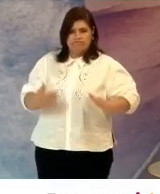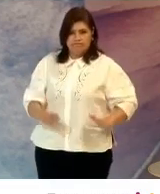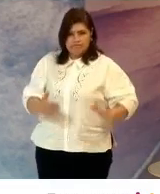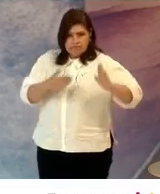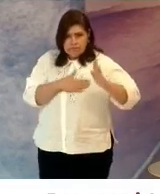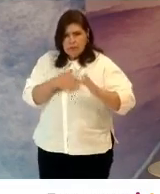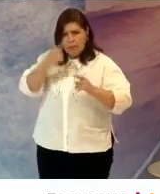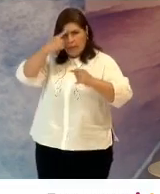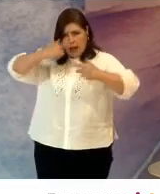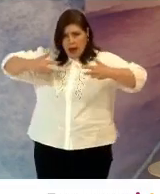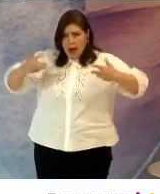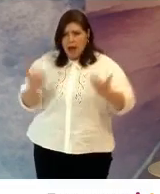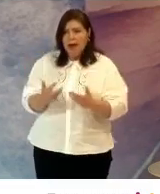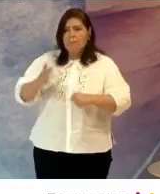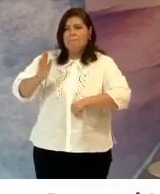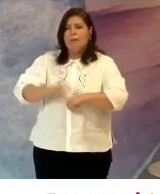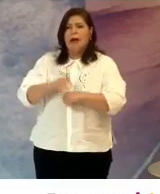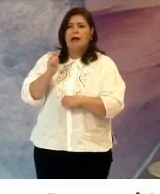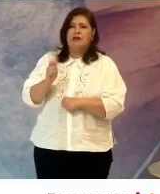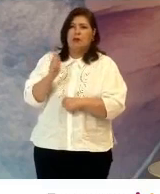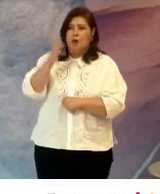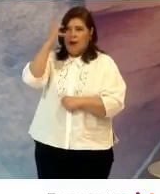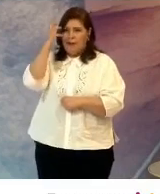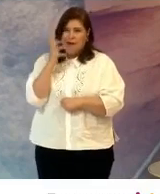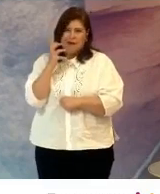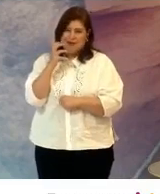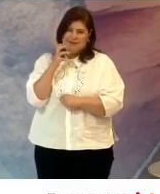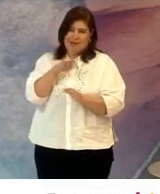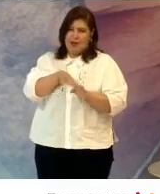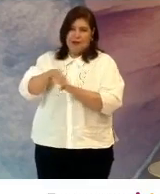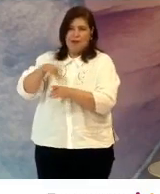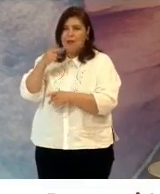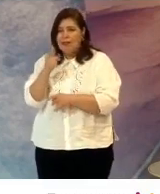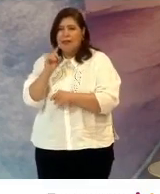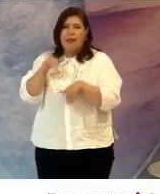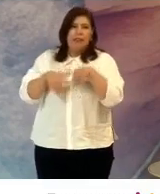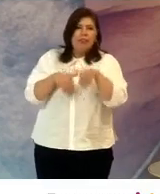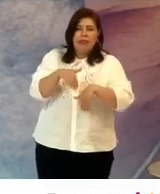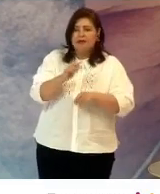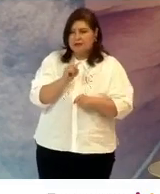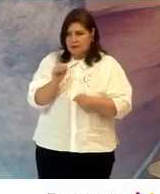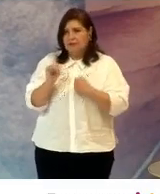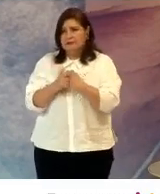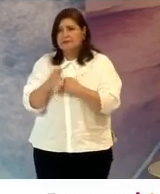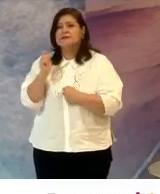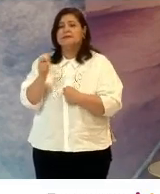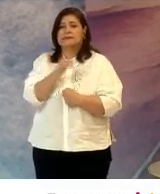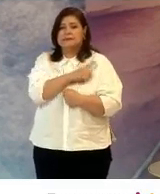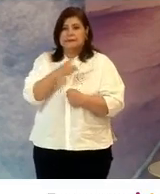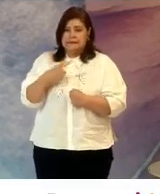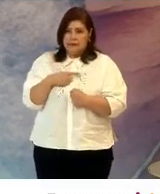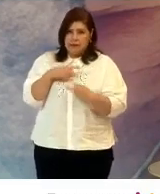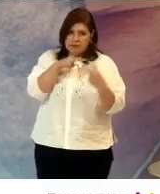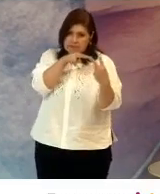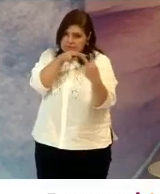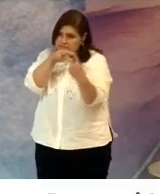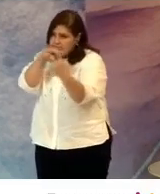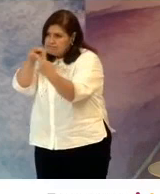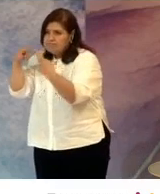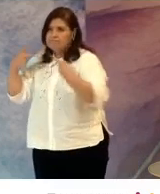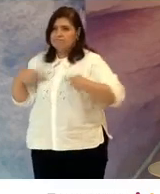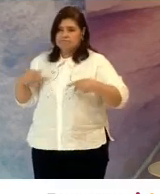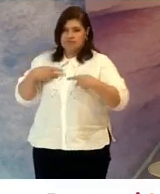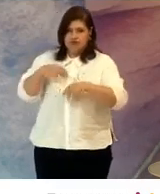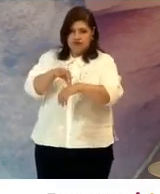comprometemos a actuar más como leones que como perros, que nos animamos más a voltear a ver al sujeto que al objeto, en